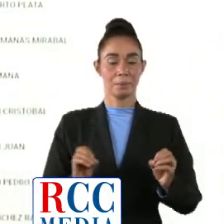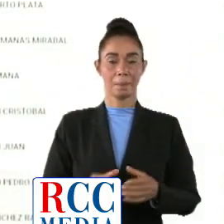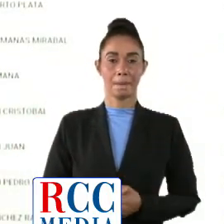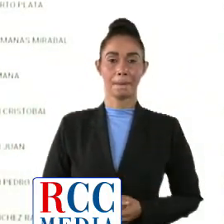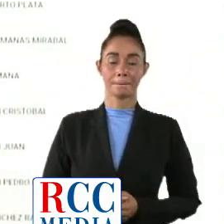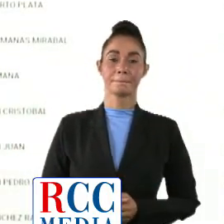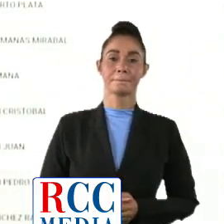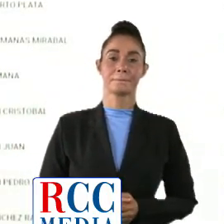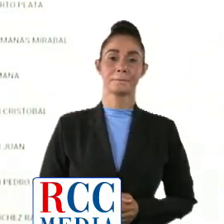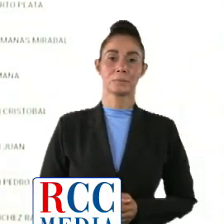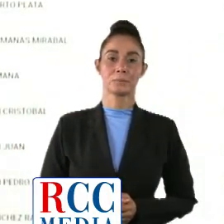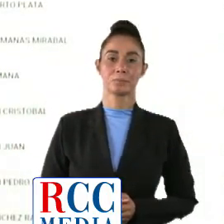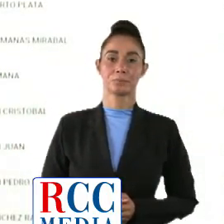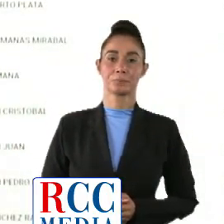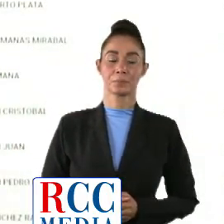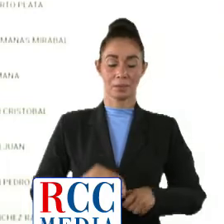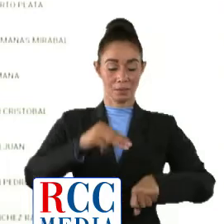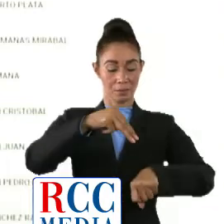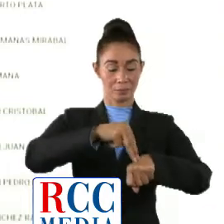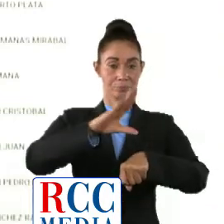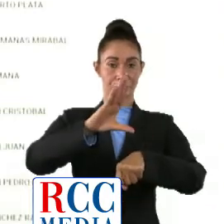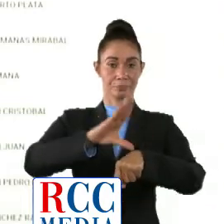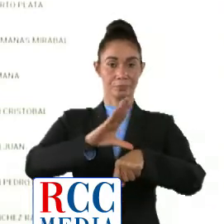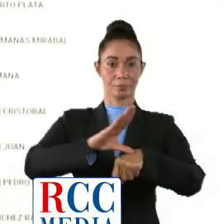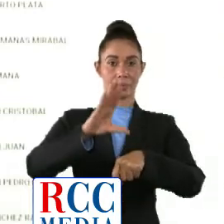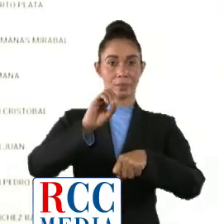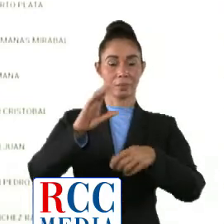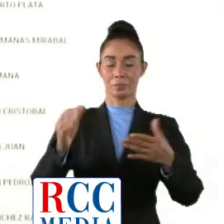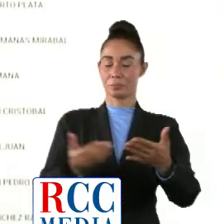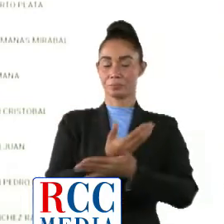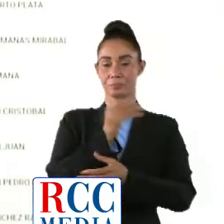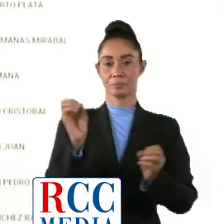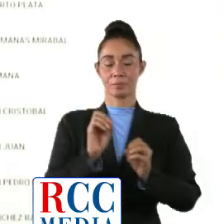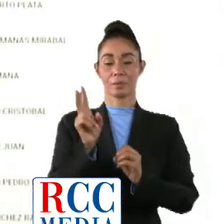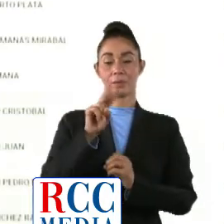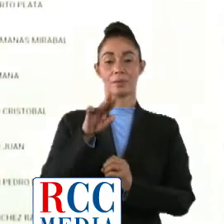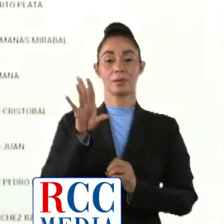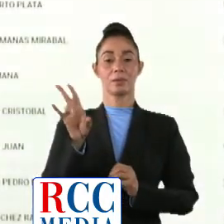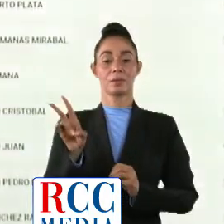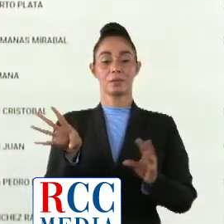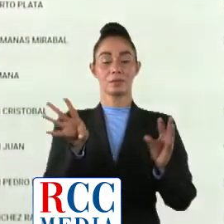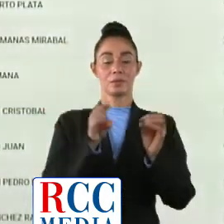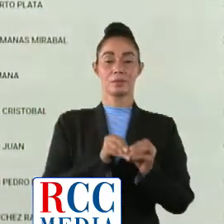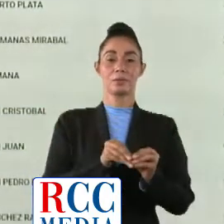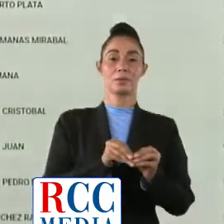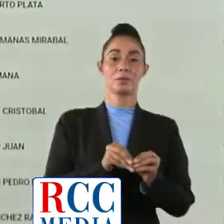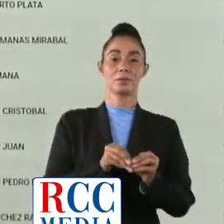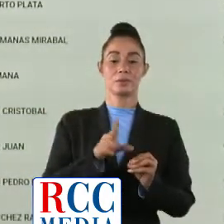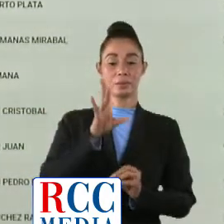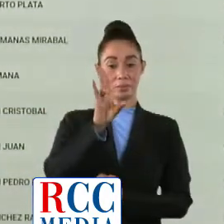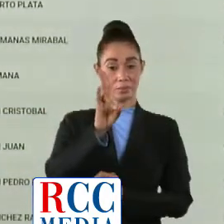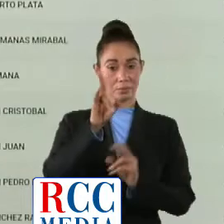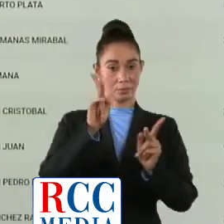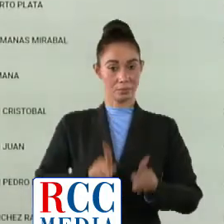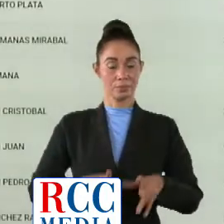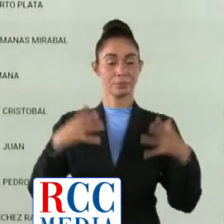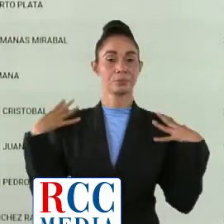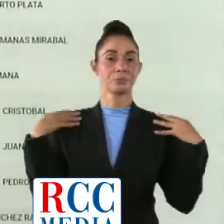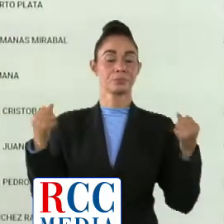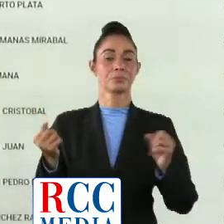fallecimientos. Montecristi, 0 casos nuevos, 27 acumulados, 7